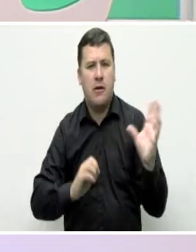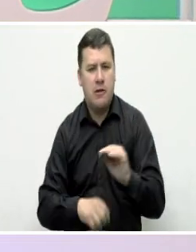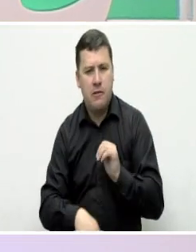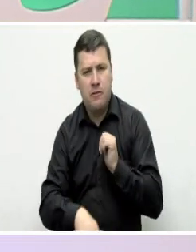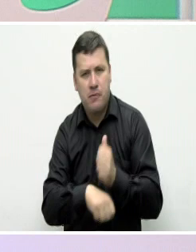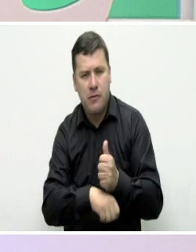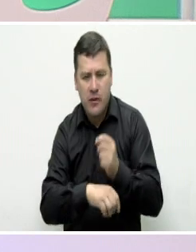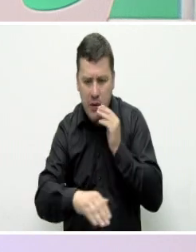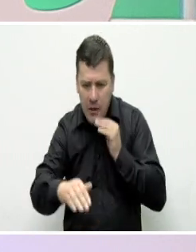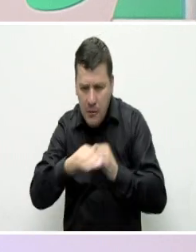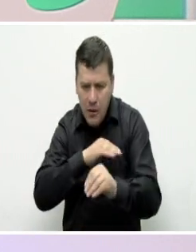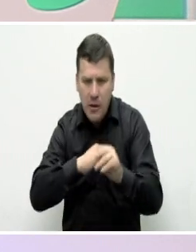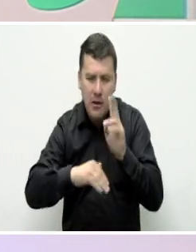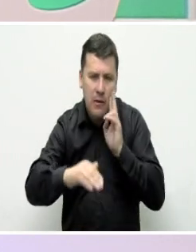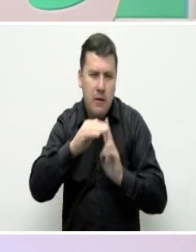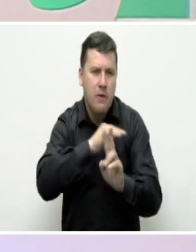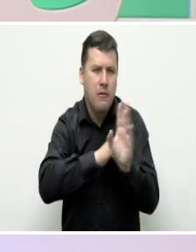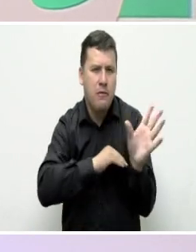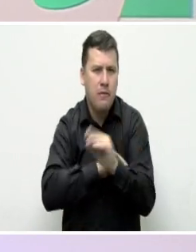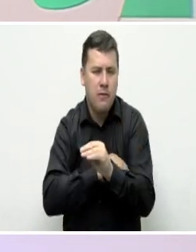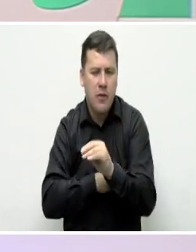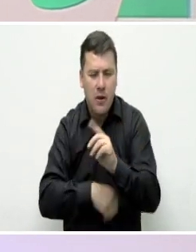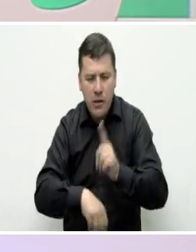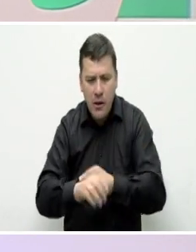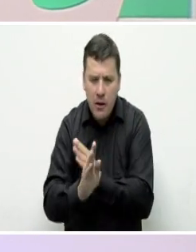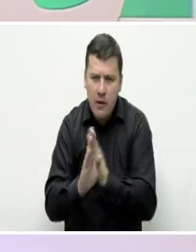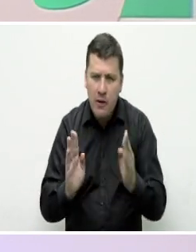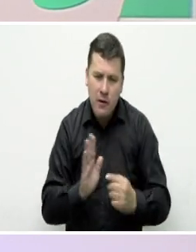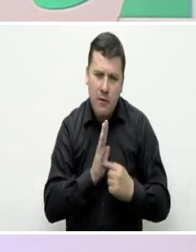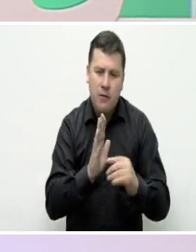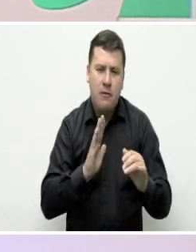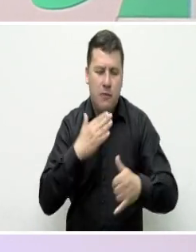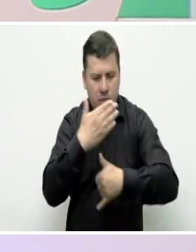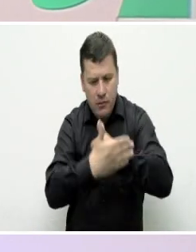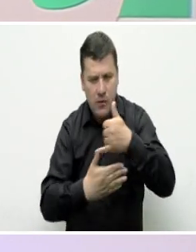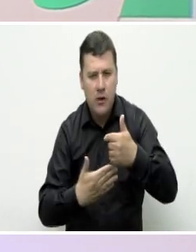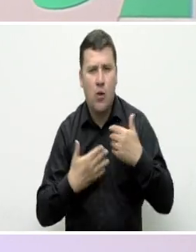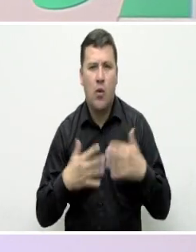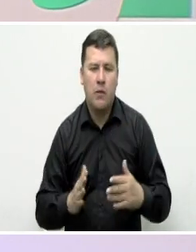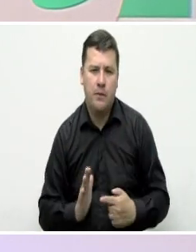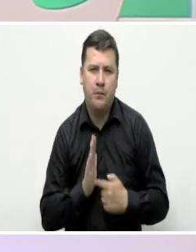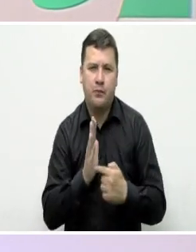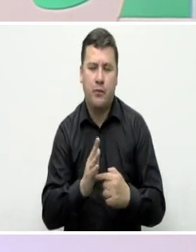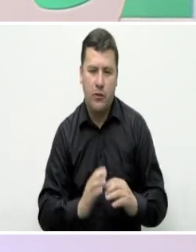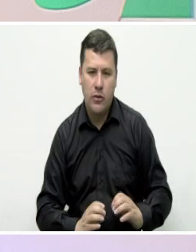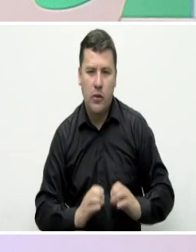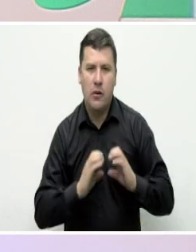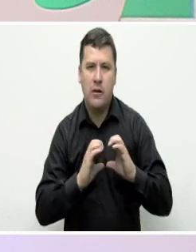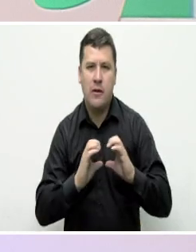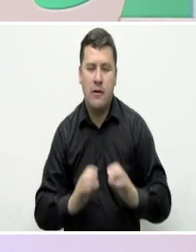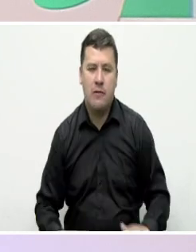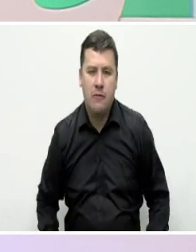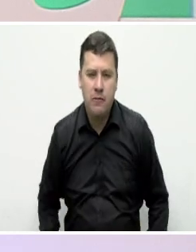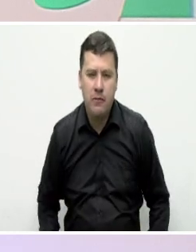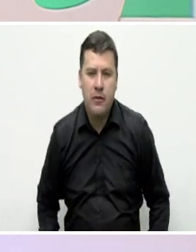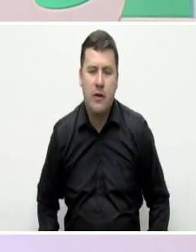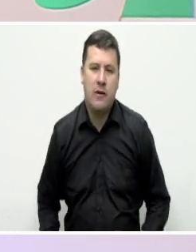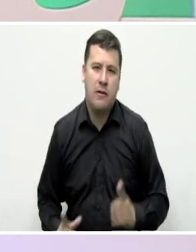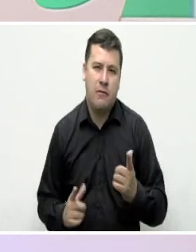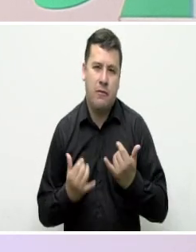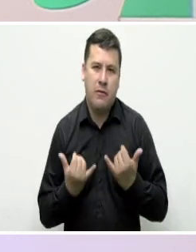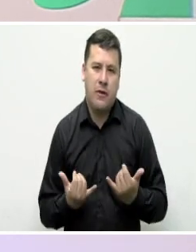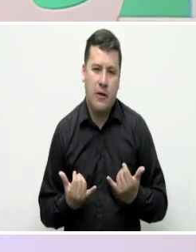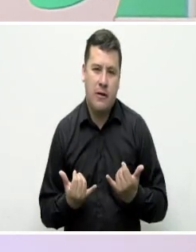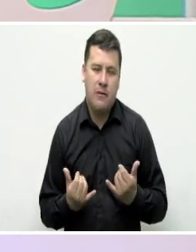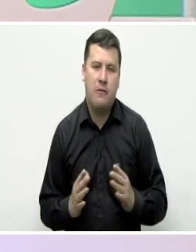tareas misionales en cada uno de los momentos en todo el país ha sido con el corazón. Y estamos en estos